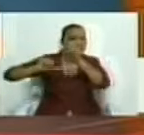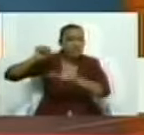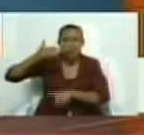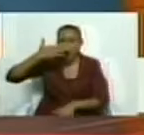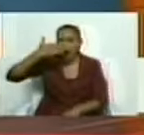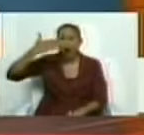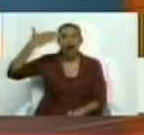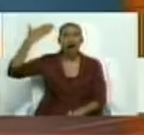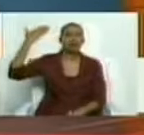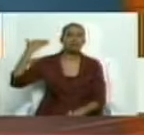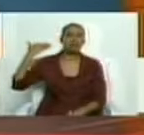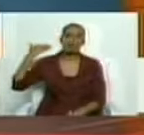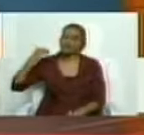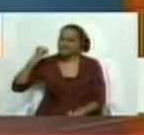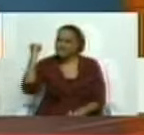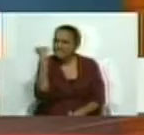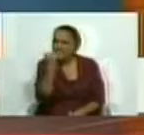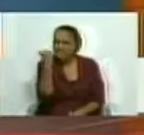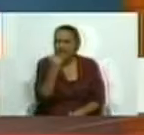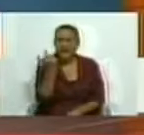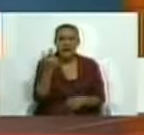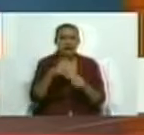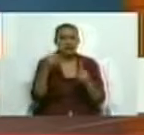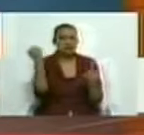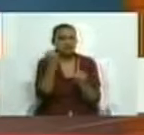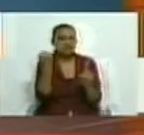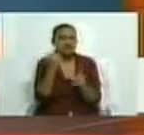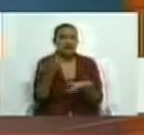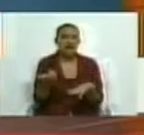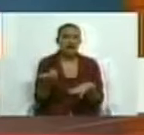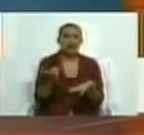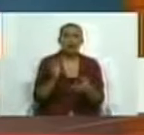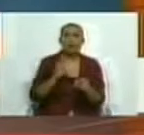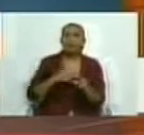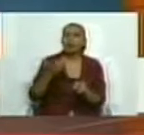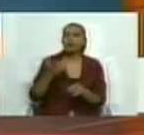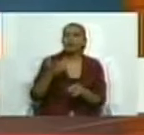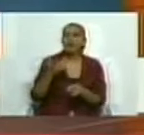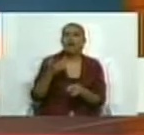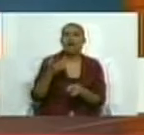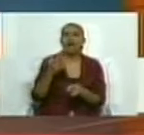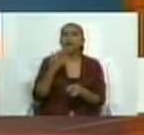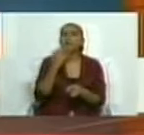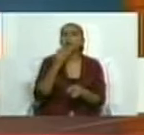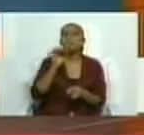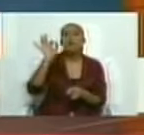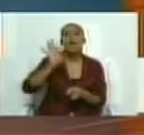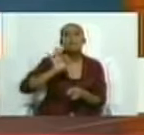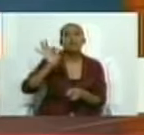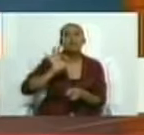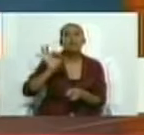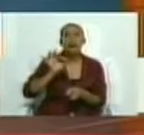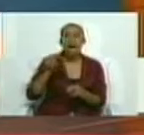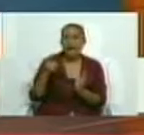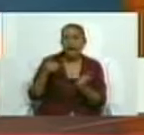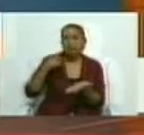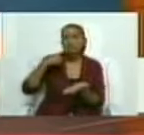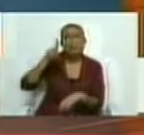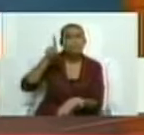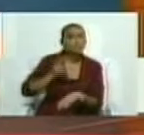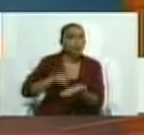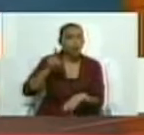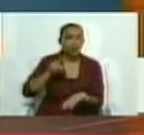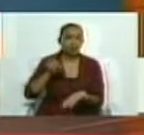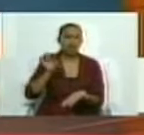asesinatos cereales etcétera no lo metieron preso porque evadió un impuesto o porque estaba vendiendo una botellita